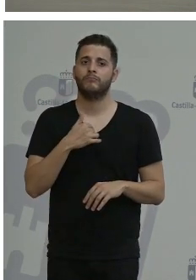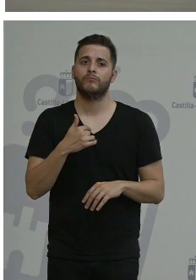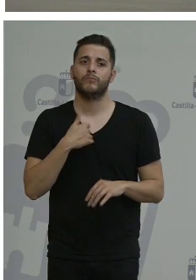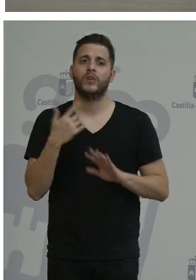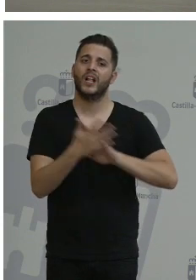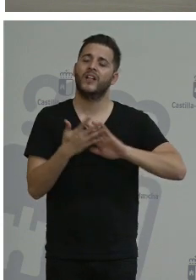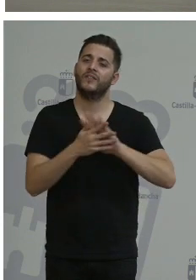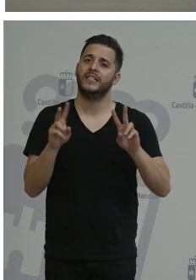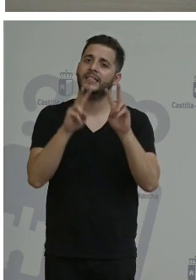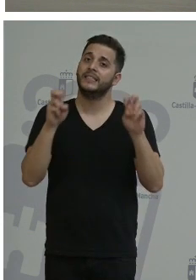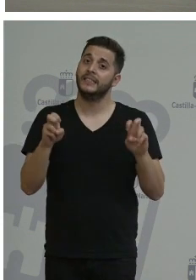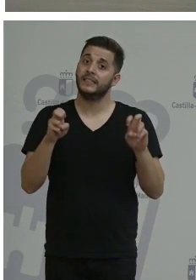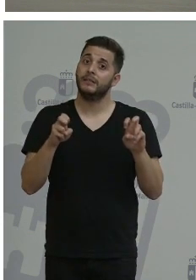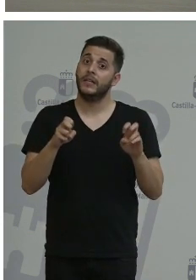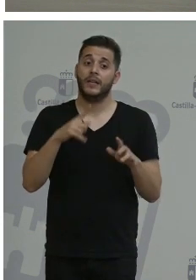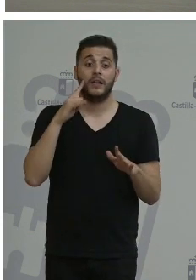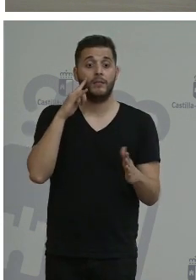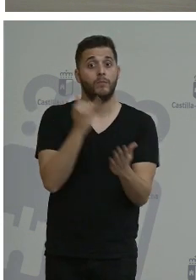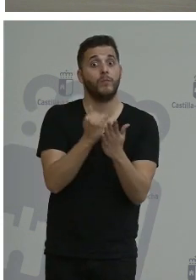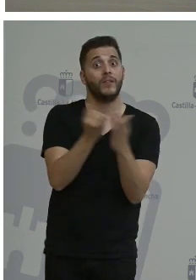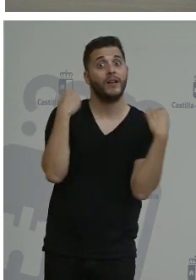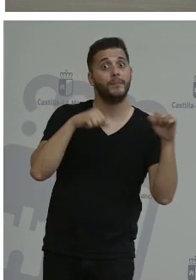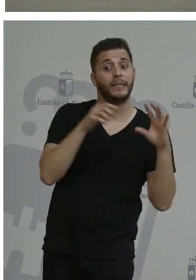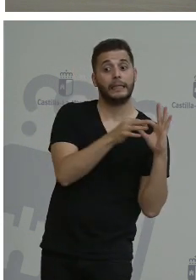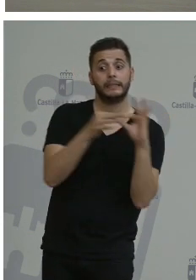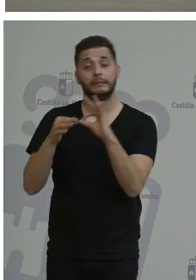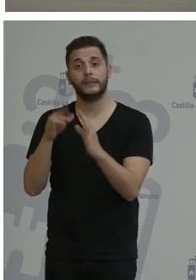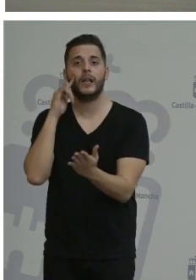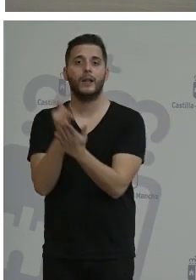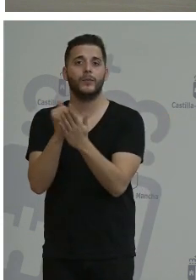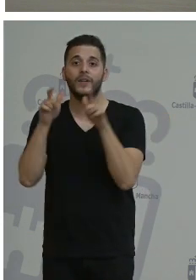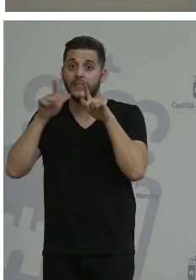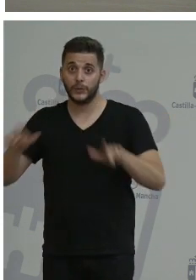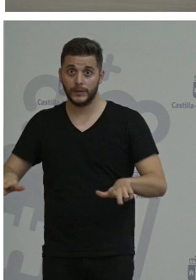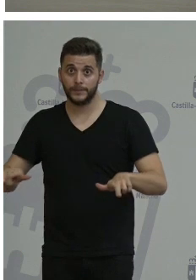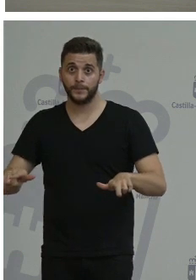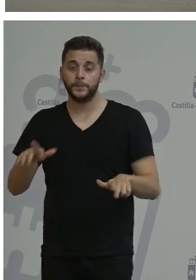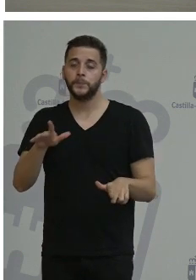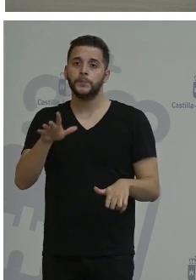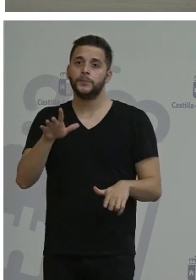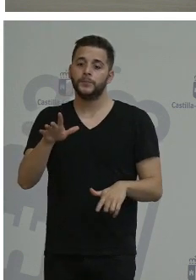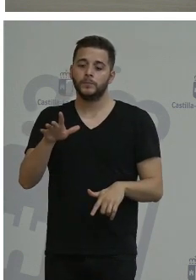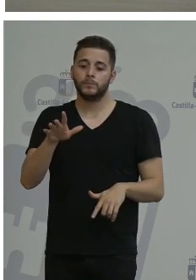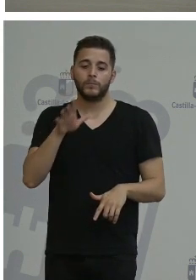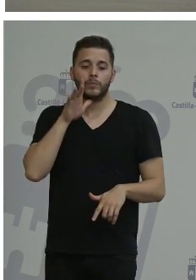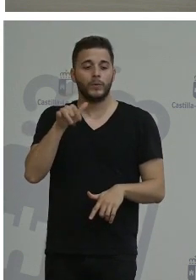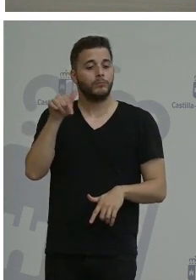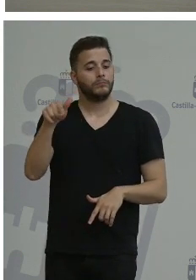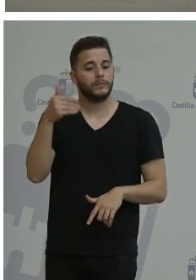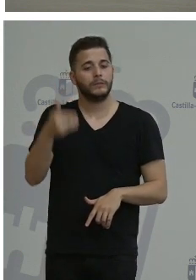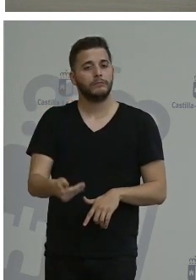pruebas prácticas con la prueba lingüística, porque, bueno, pues es algo